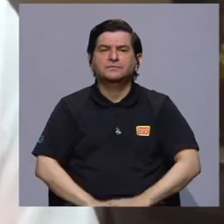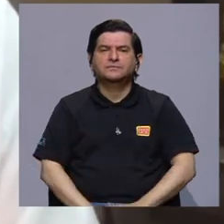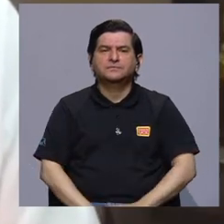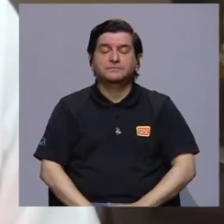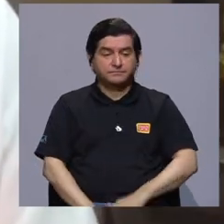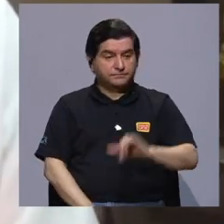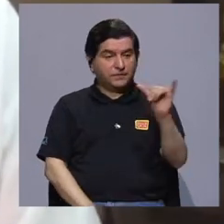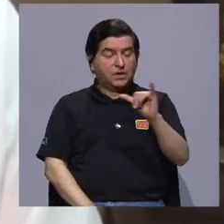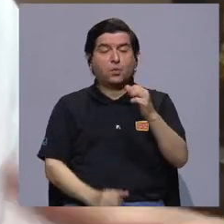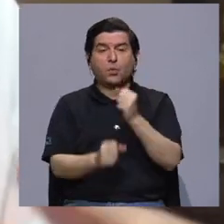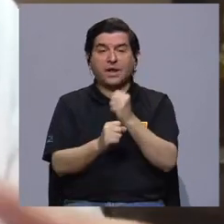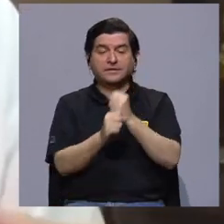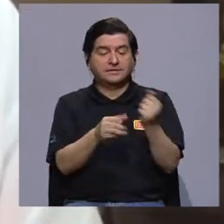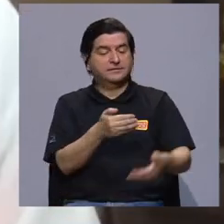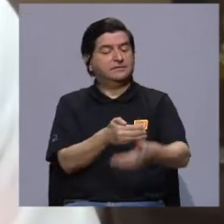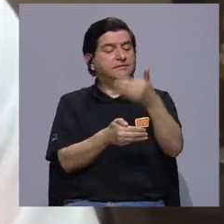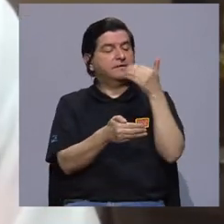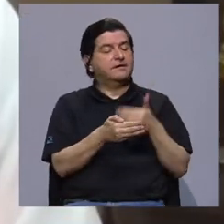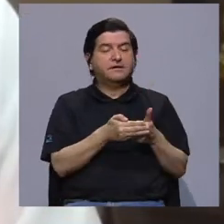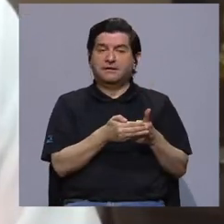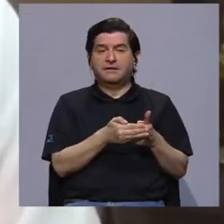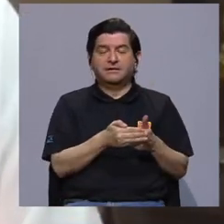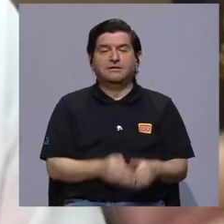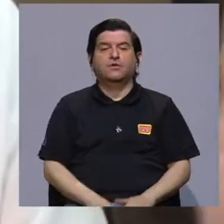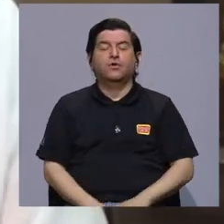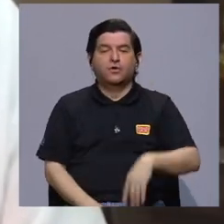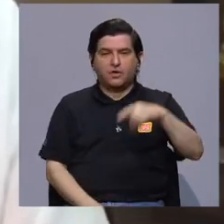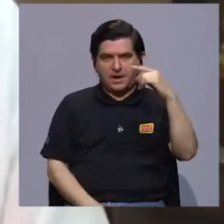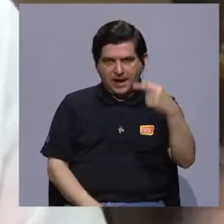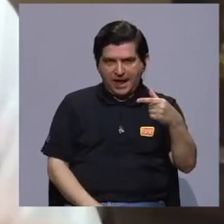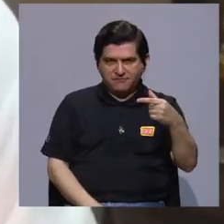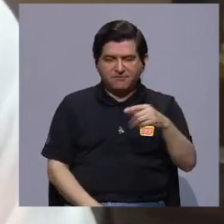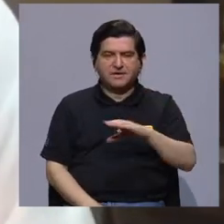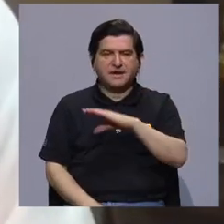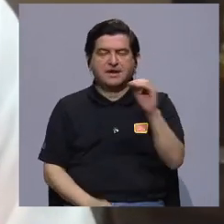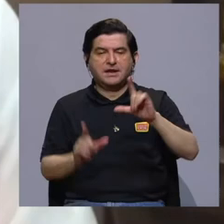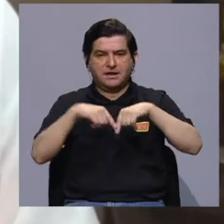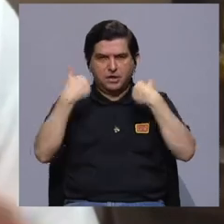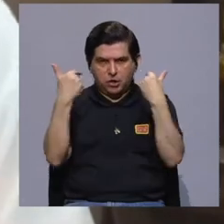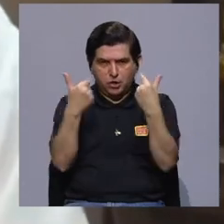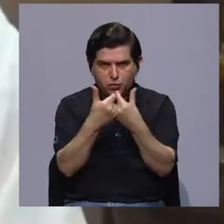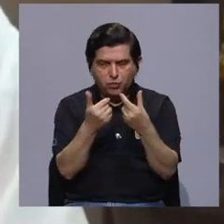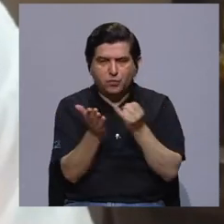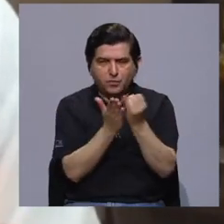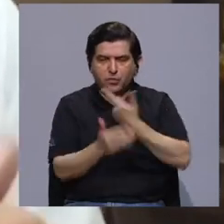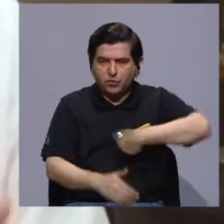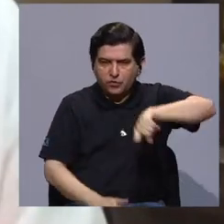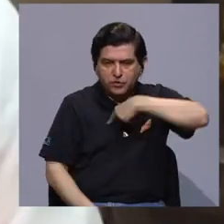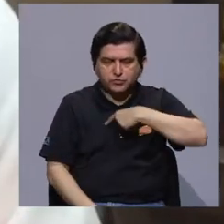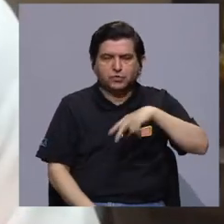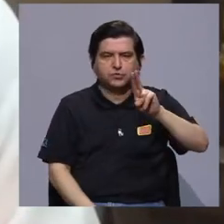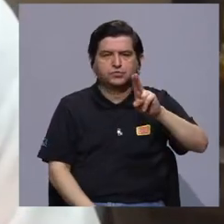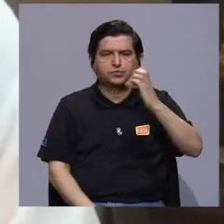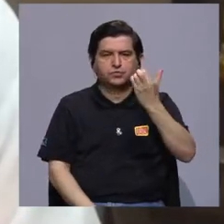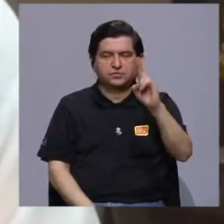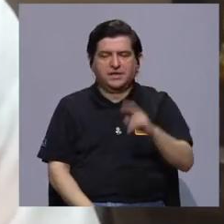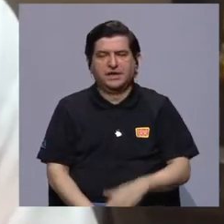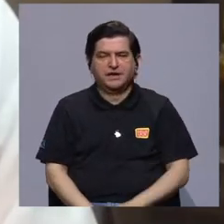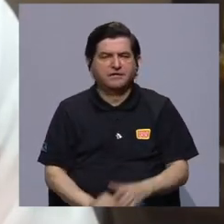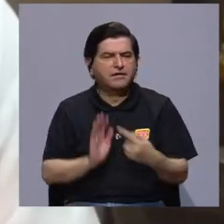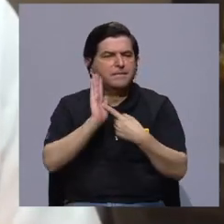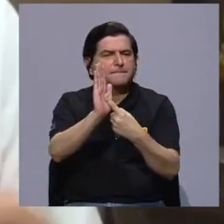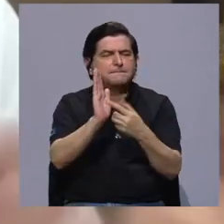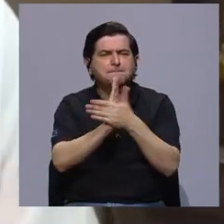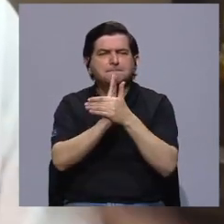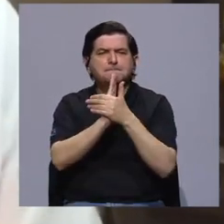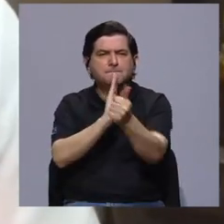eficiente. Y también los trabajos previos, tanto de Gabriel como de nuestro grupo de investigación en la UCR,